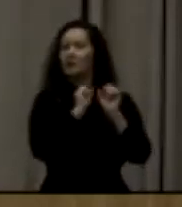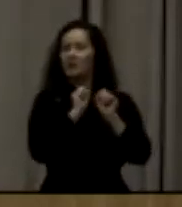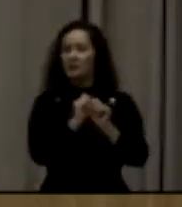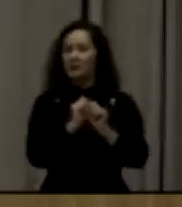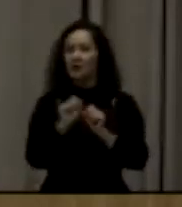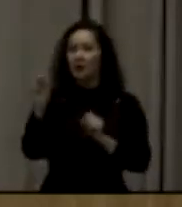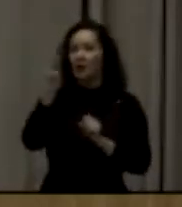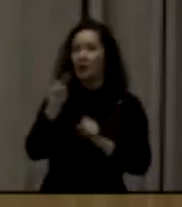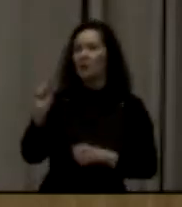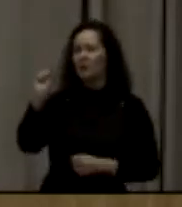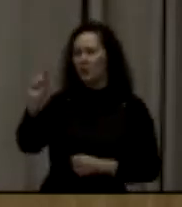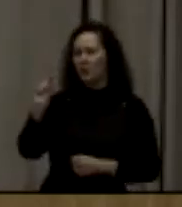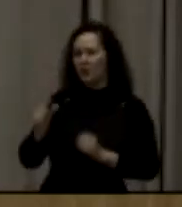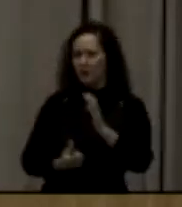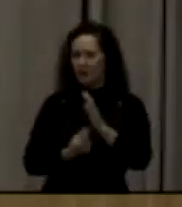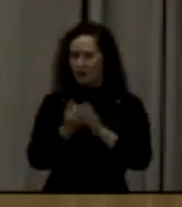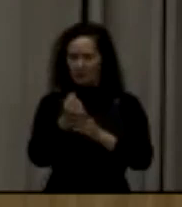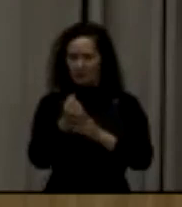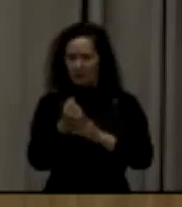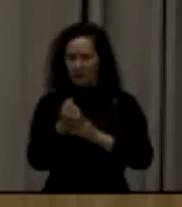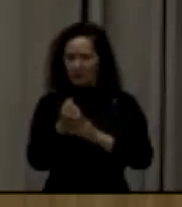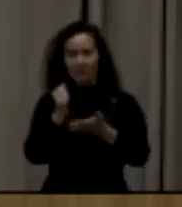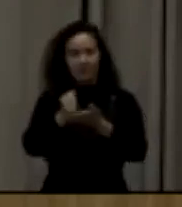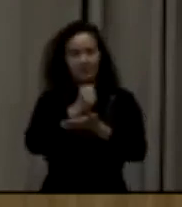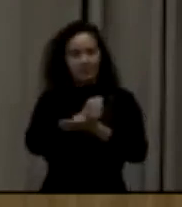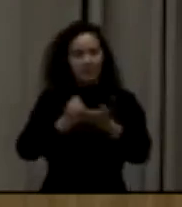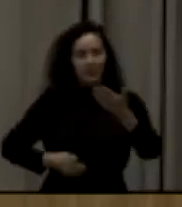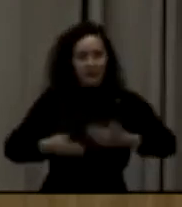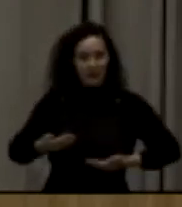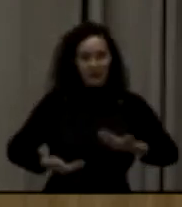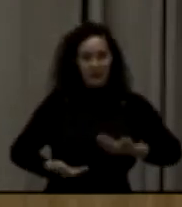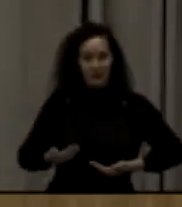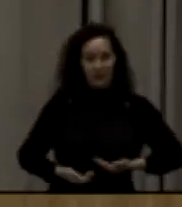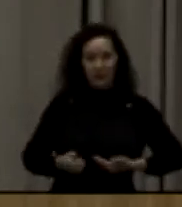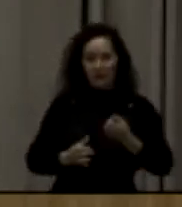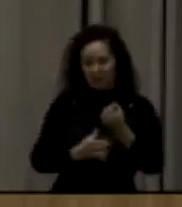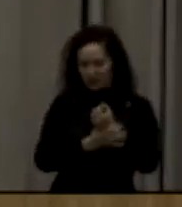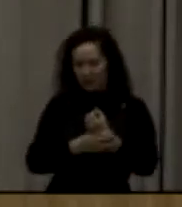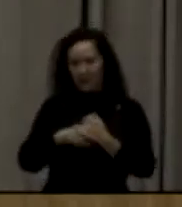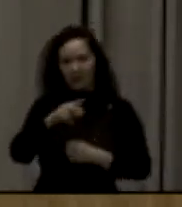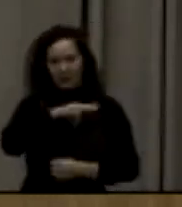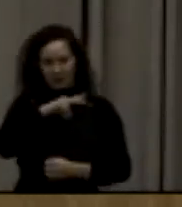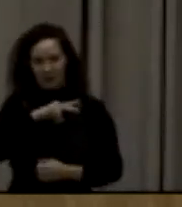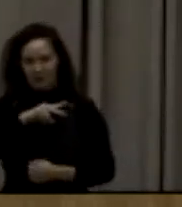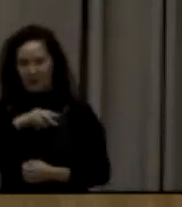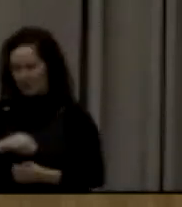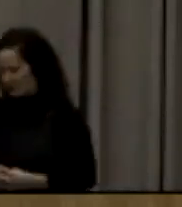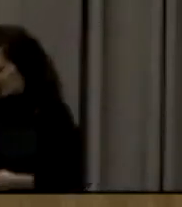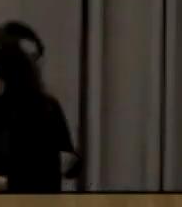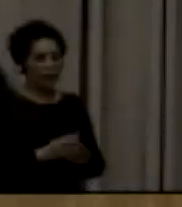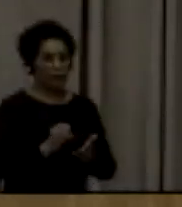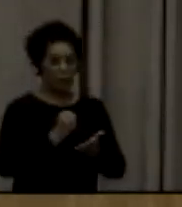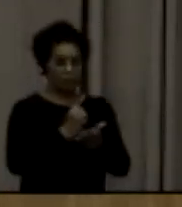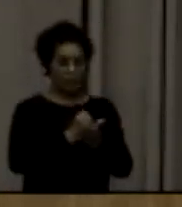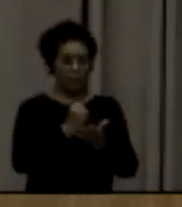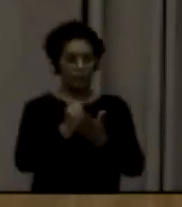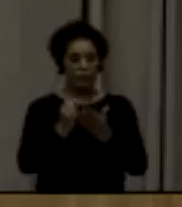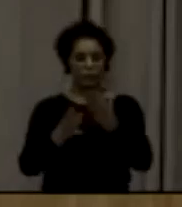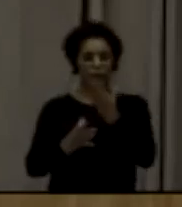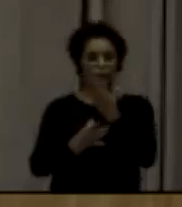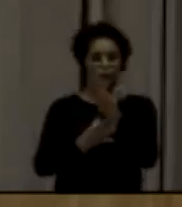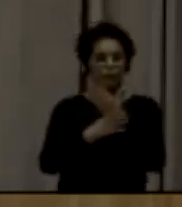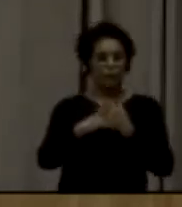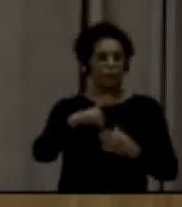importante esos recursos para contratarle a las aseguradoras privadas asociadas por supuesto al sector